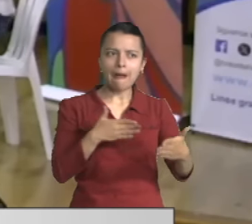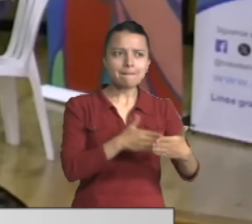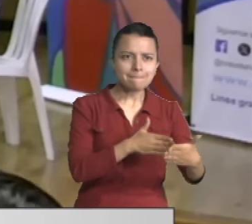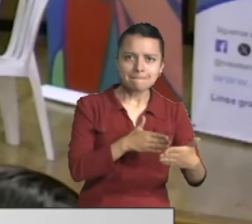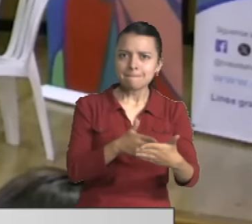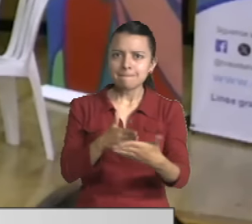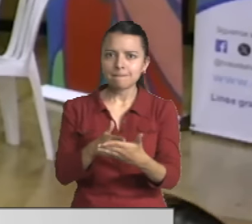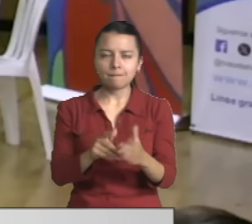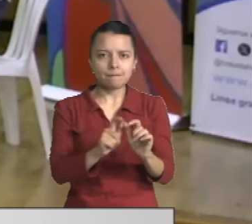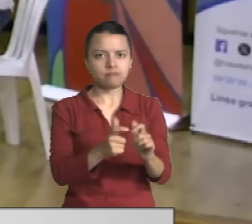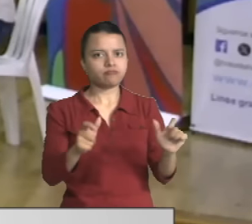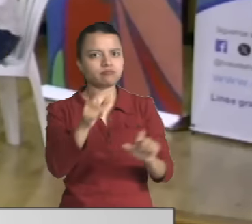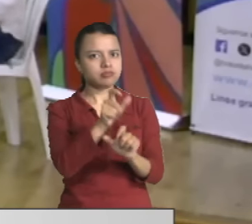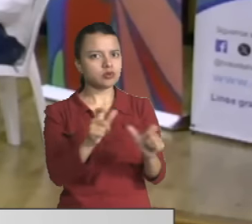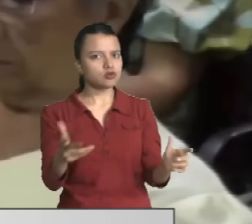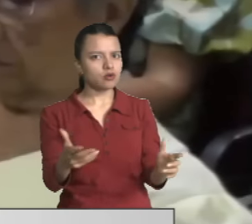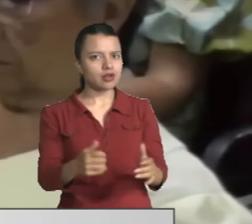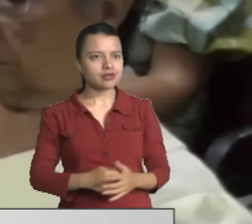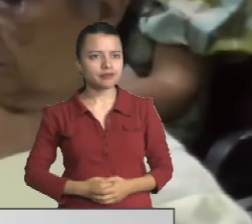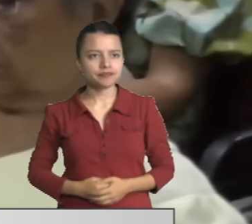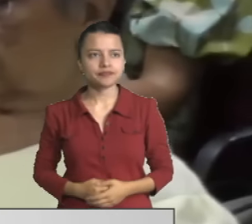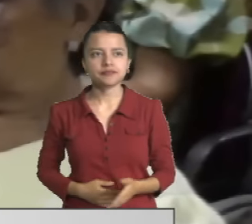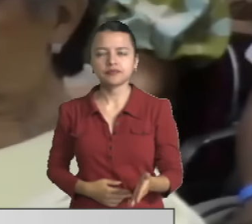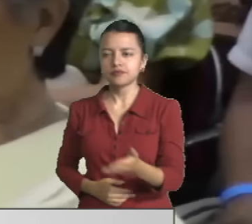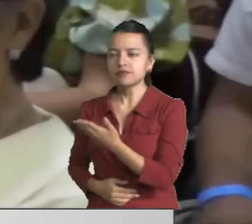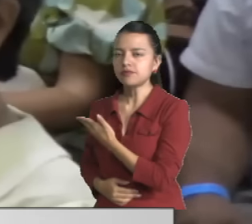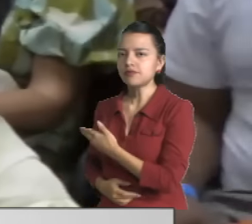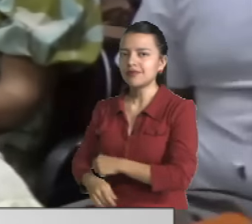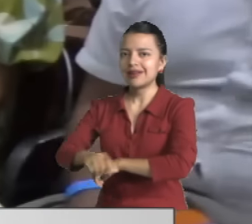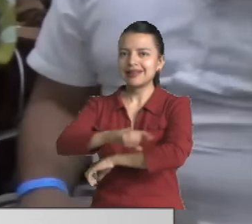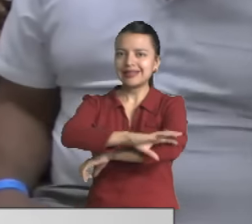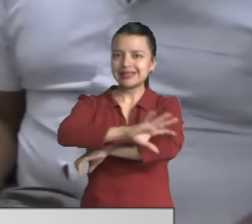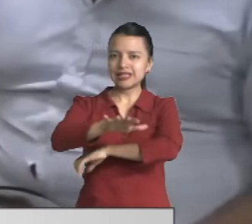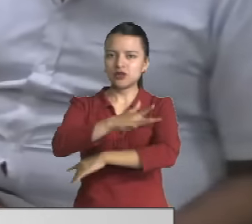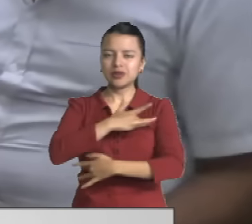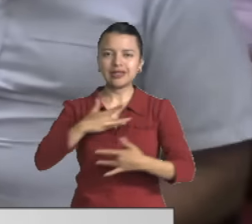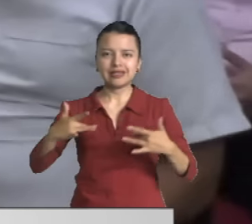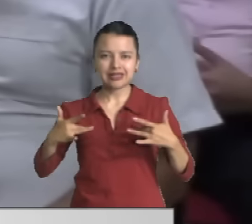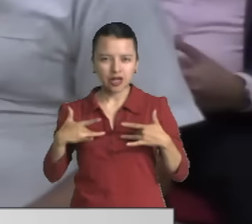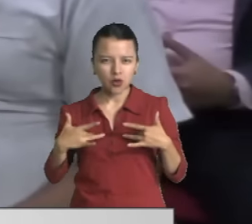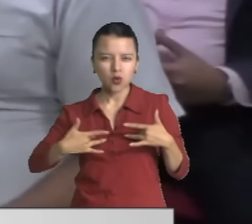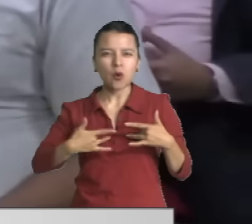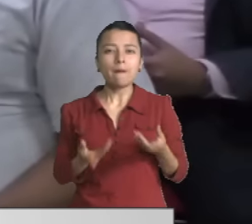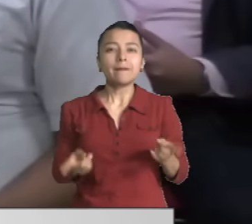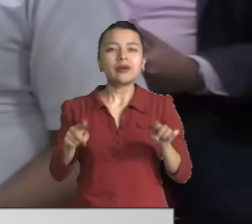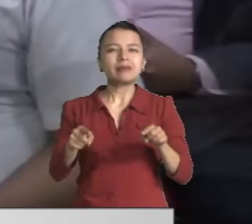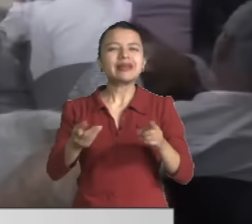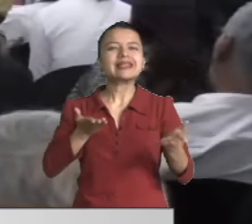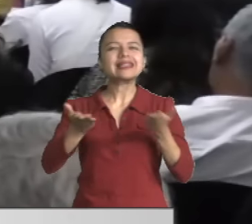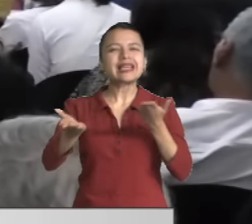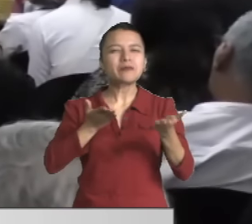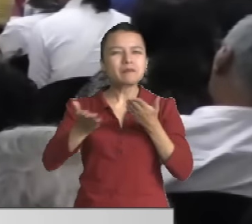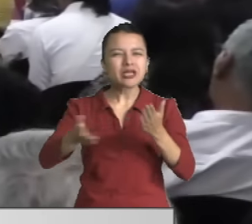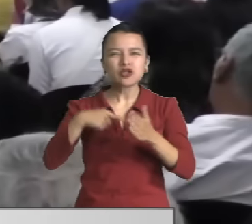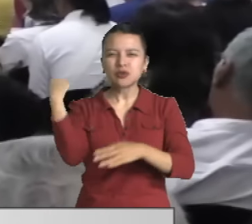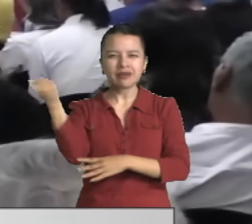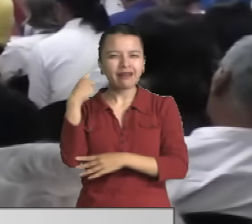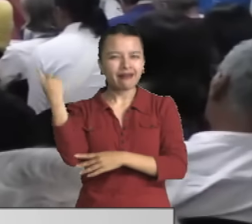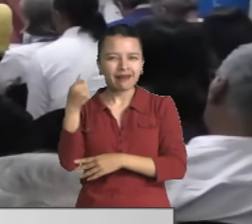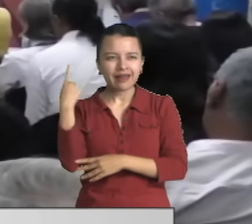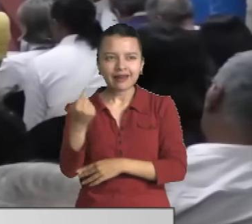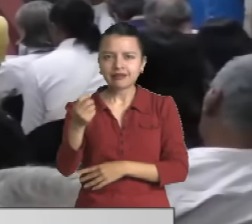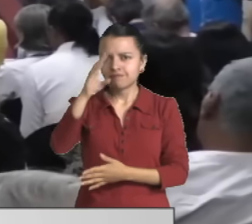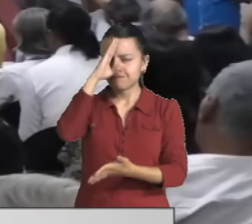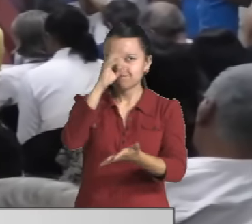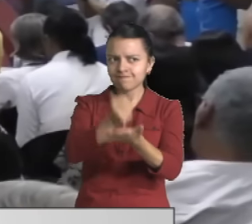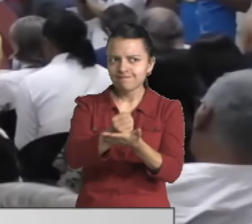como bien común en Santa Marta, las autoridades del sector de servicios públicos discuten sobre soluciones a la escasez y